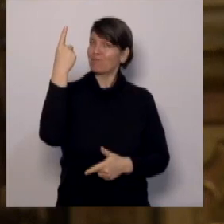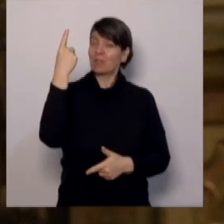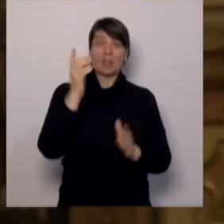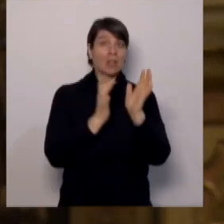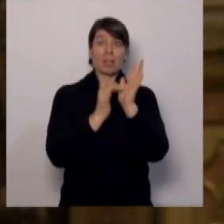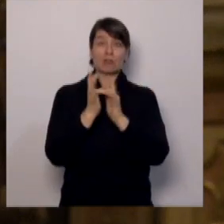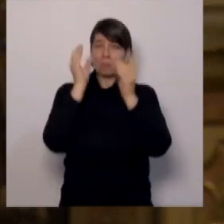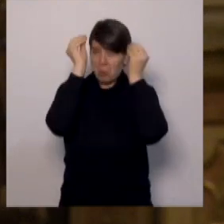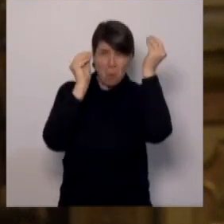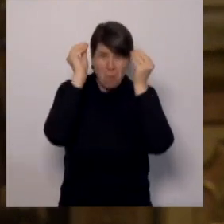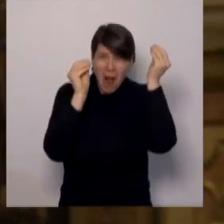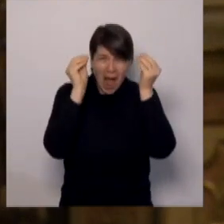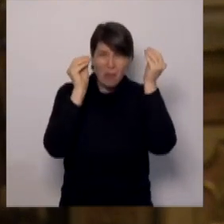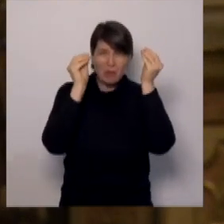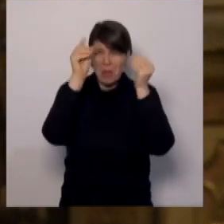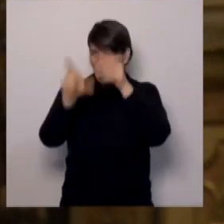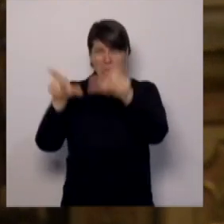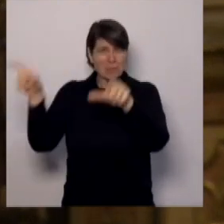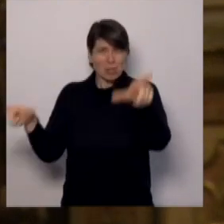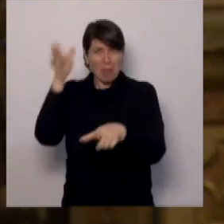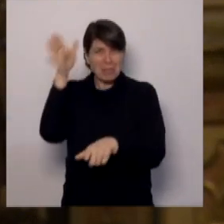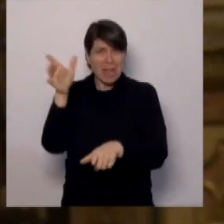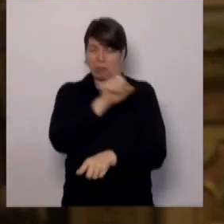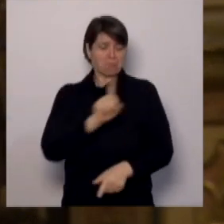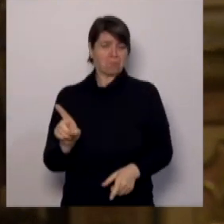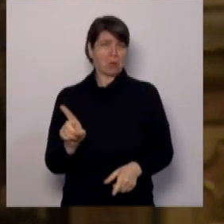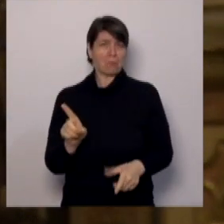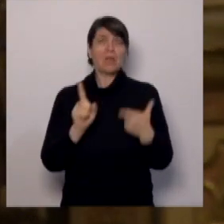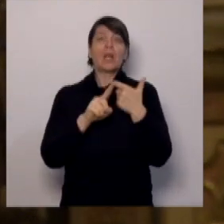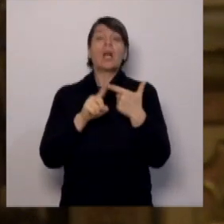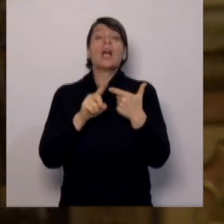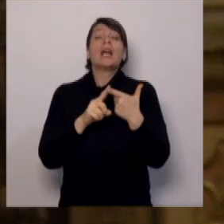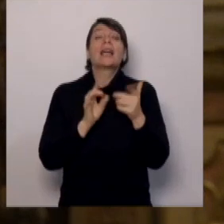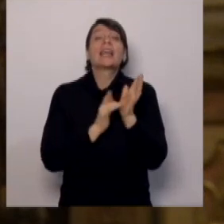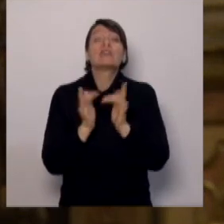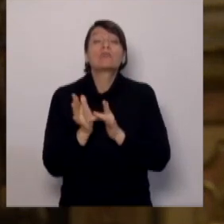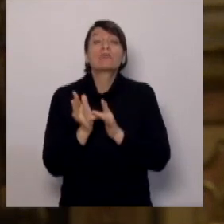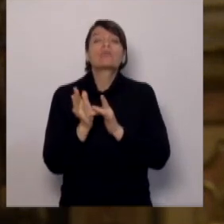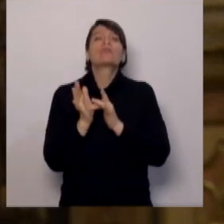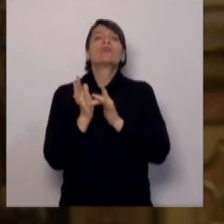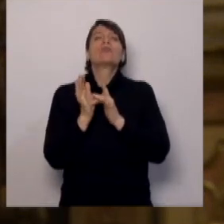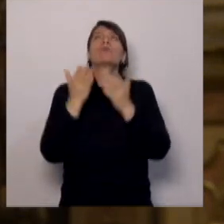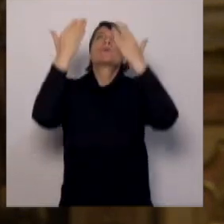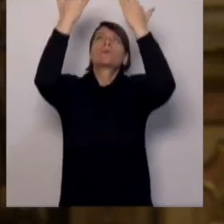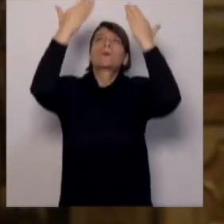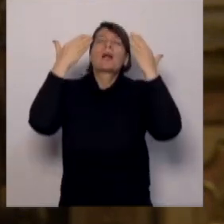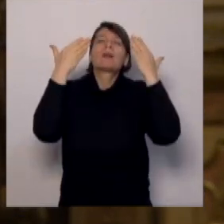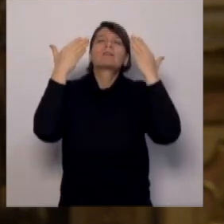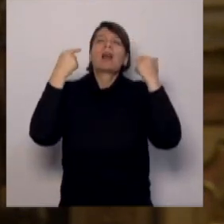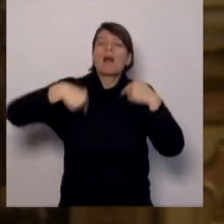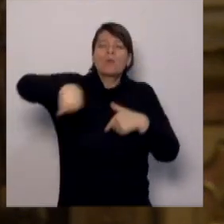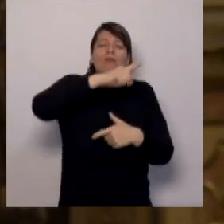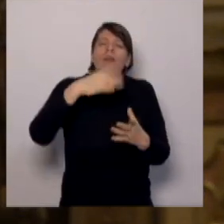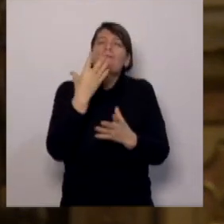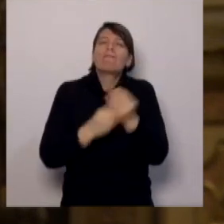lugar, Jesús no se preocupa de esa multitud. En segundo lugar, Jesús subsana con su gracia